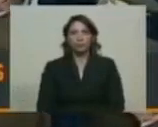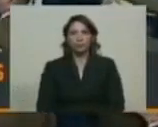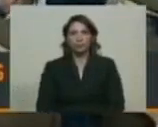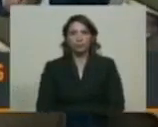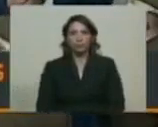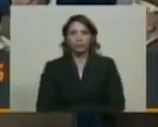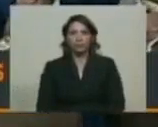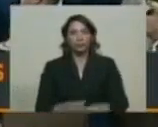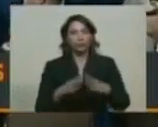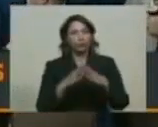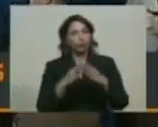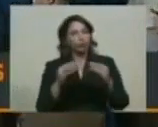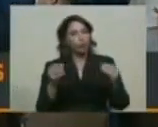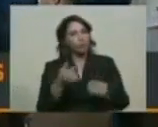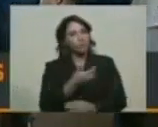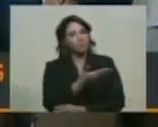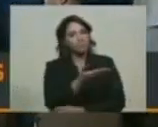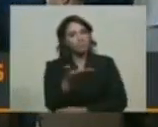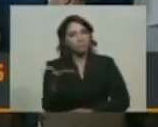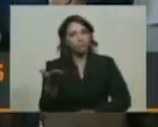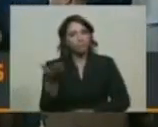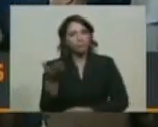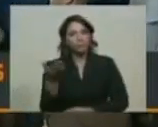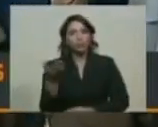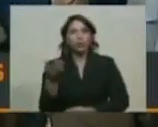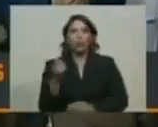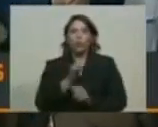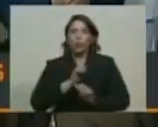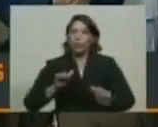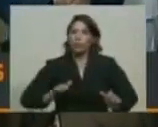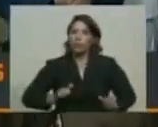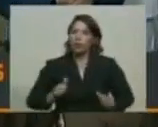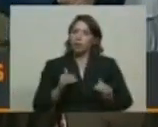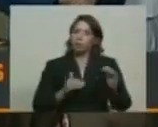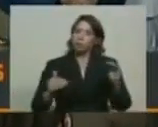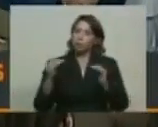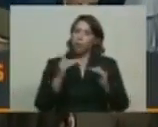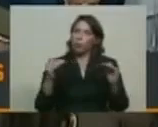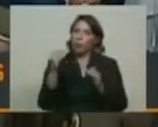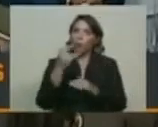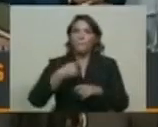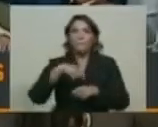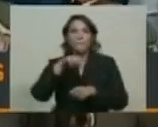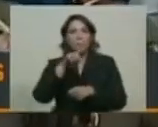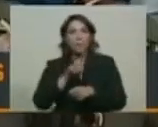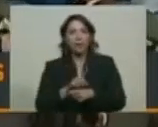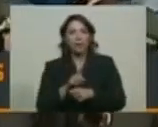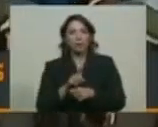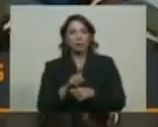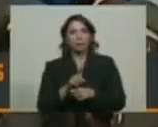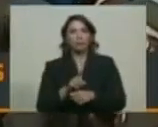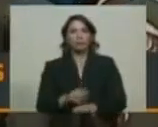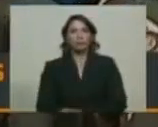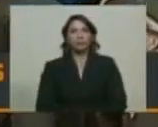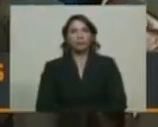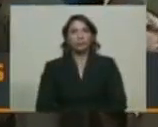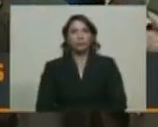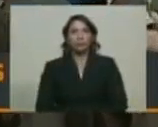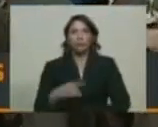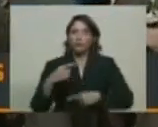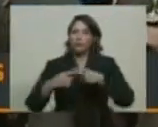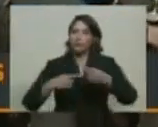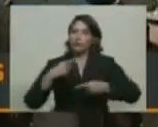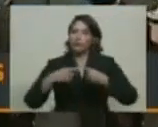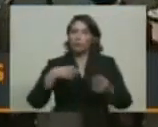a todos aquellos oficiales que ascienden de primero de sus promociones, de todos los años de las promociones